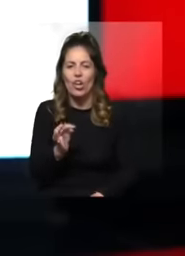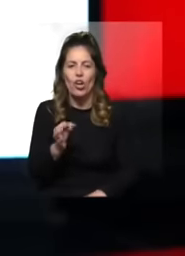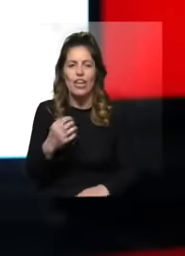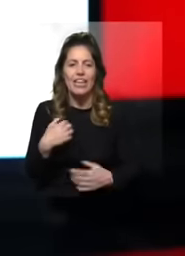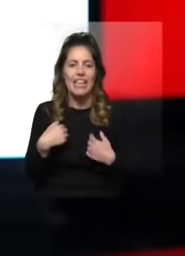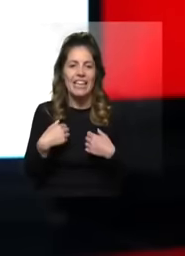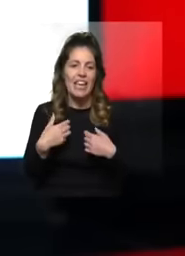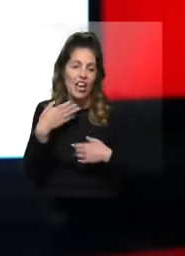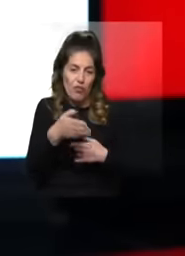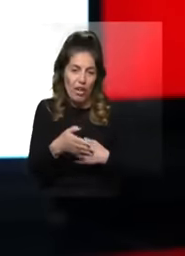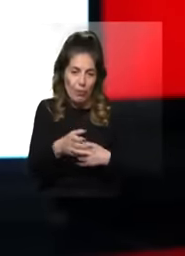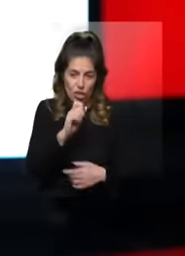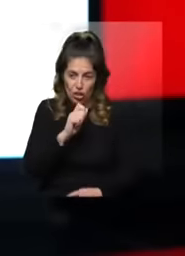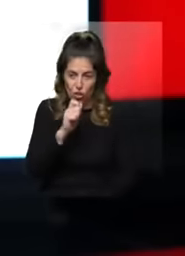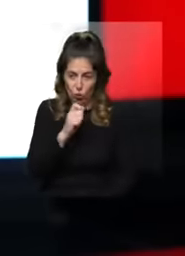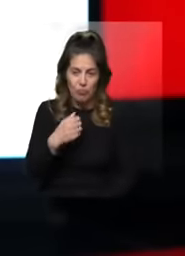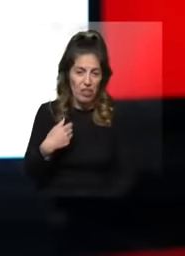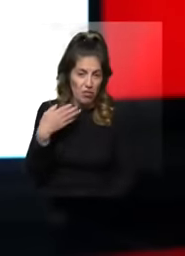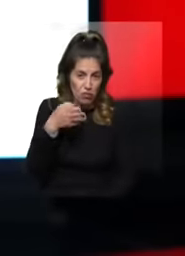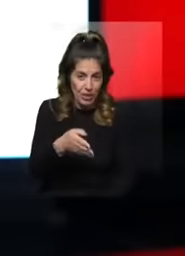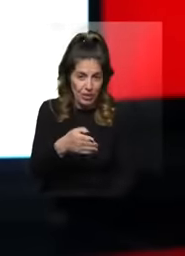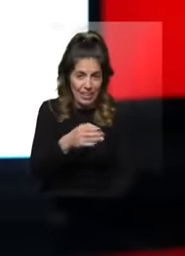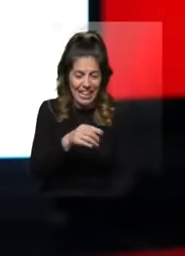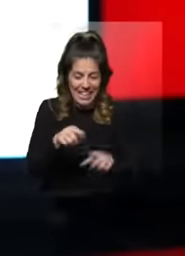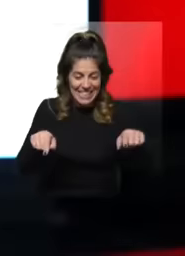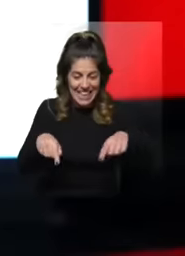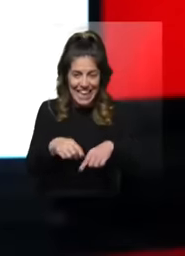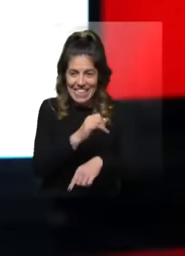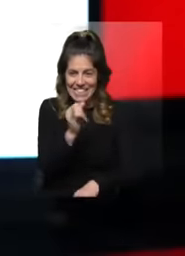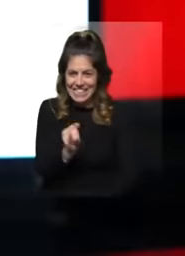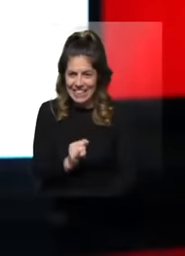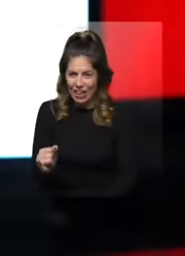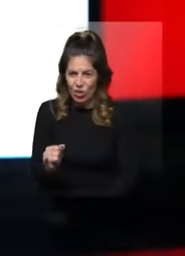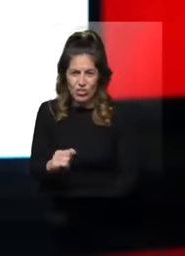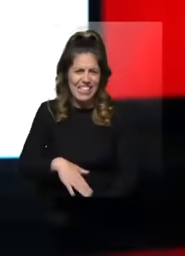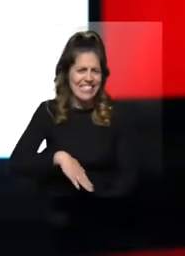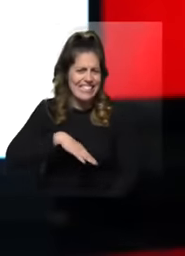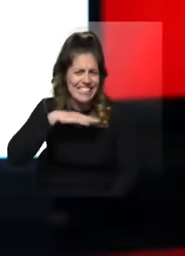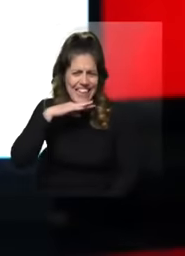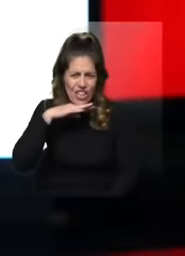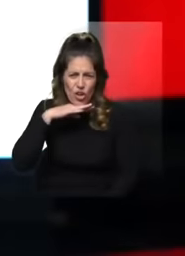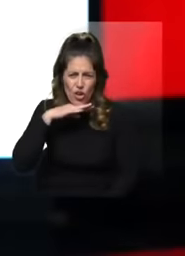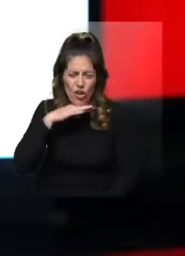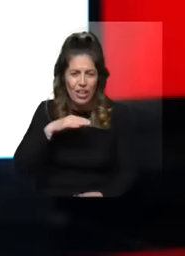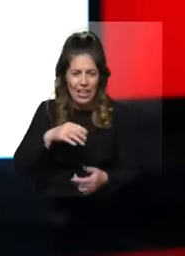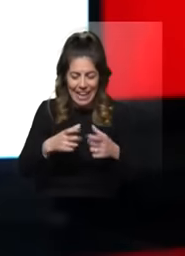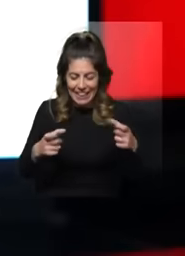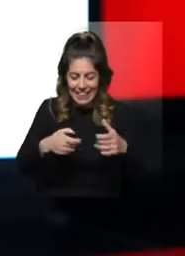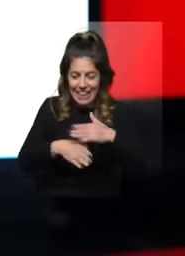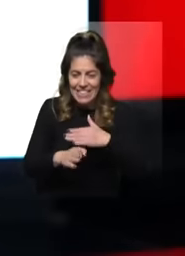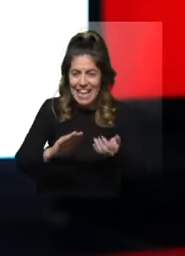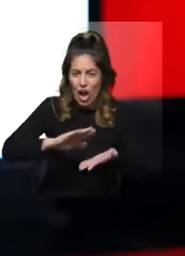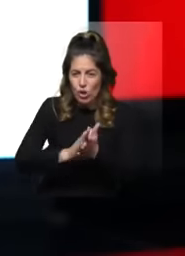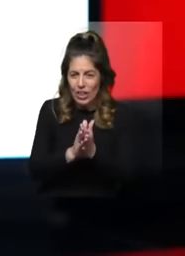show. Y fuimos al show, en la Cita Rosa. Lleno, repleto, no había entradas agotadas de gente joven.